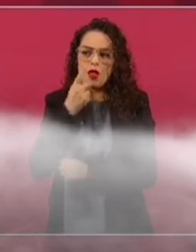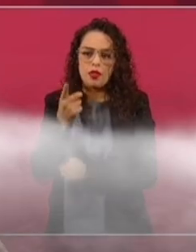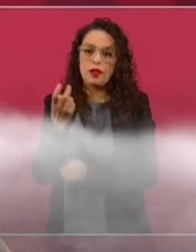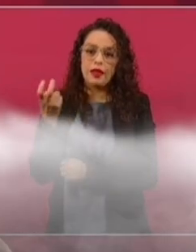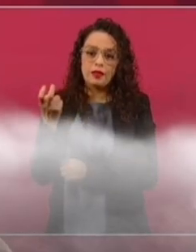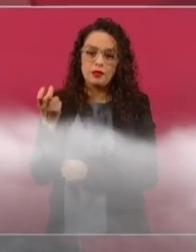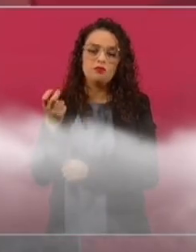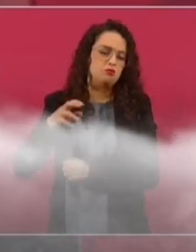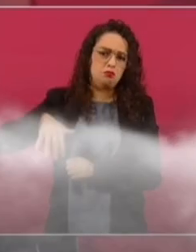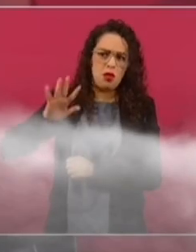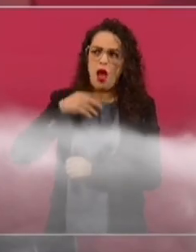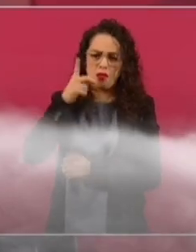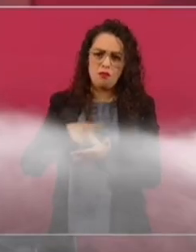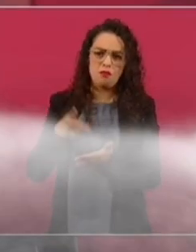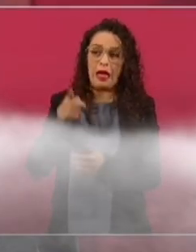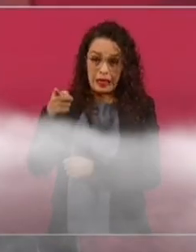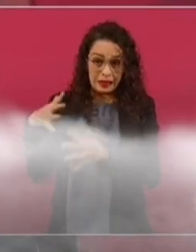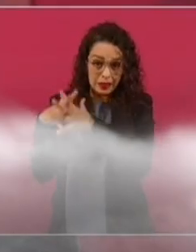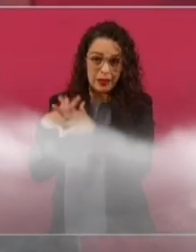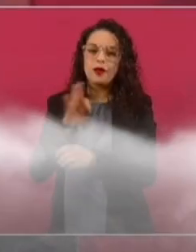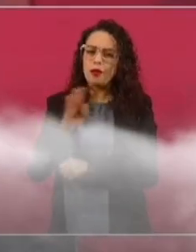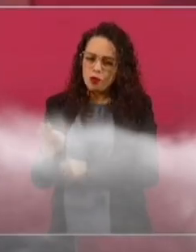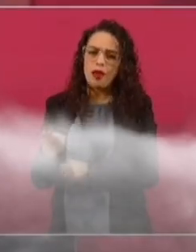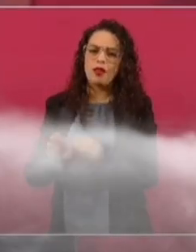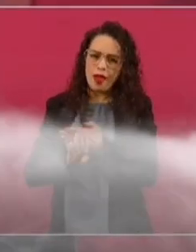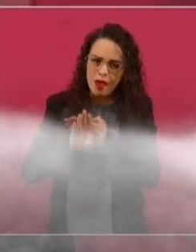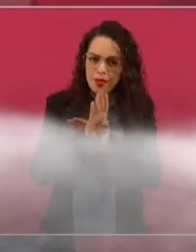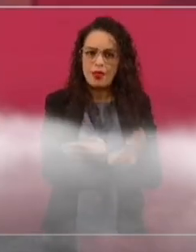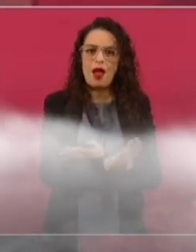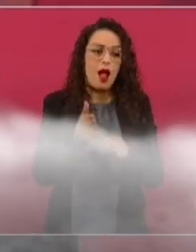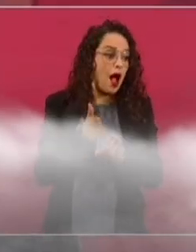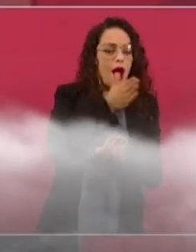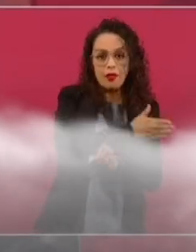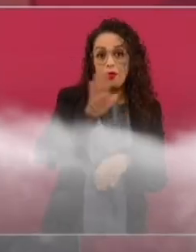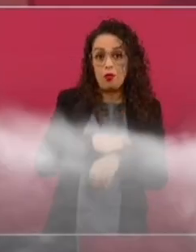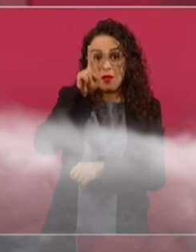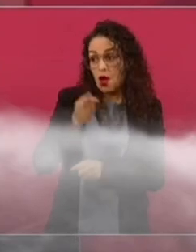pudo, y lo hemos venido diciendo, evitar esa guerra que nos está causando daño a todos.